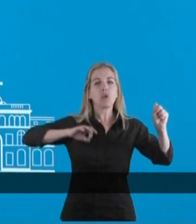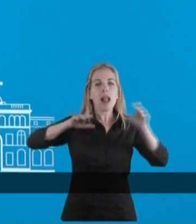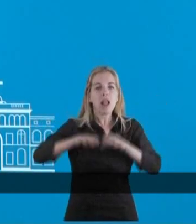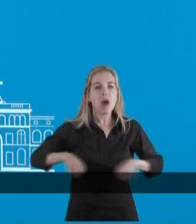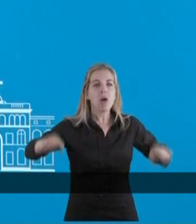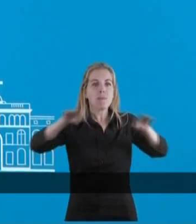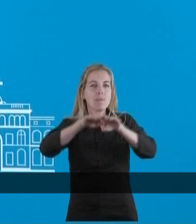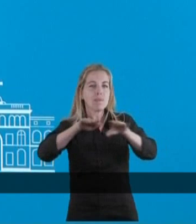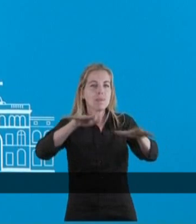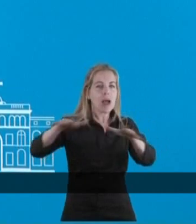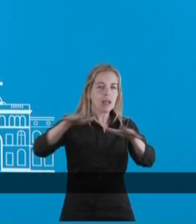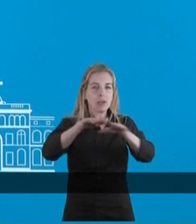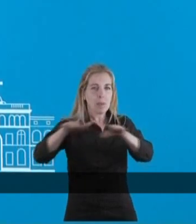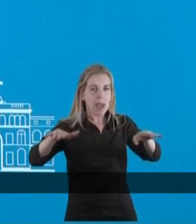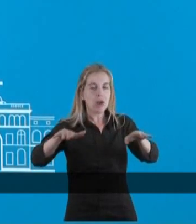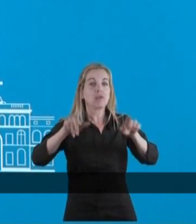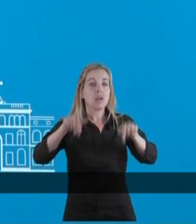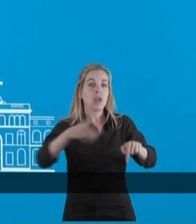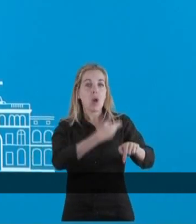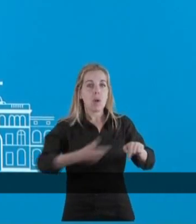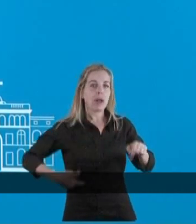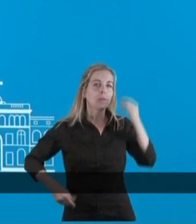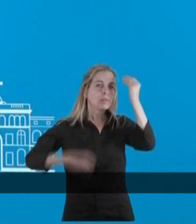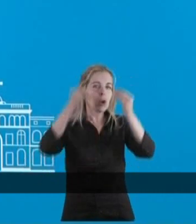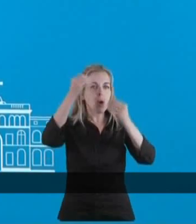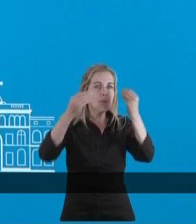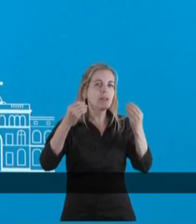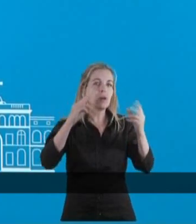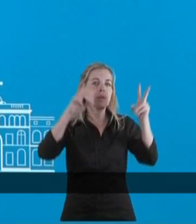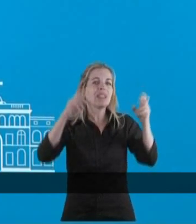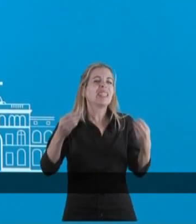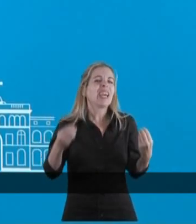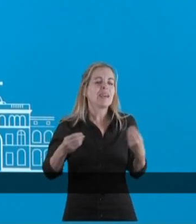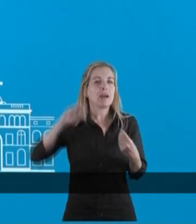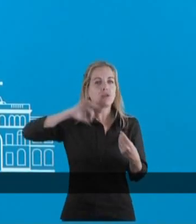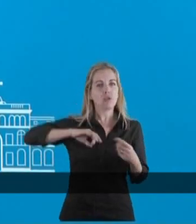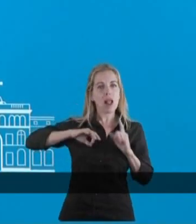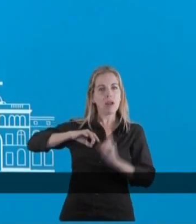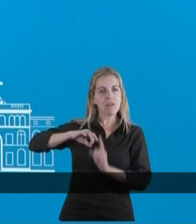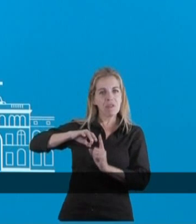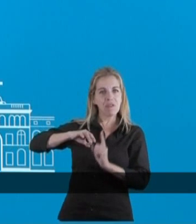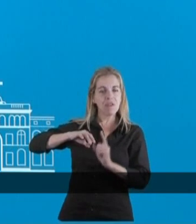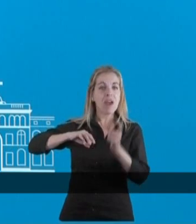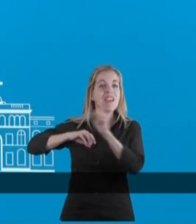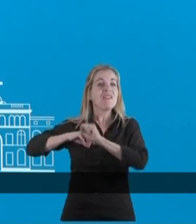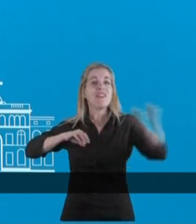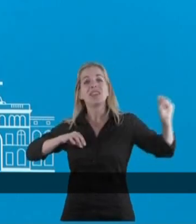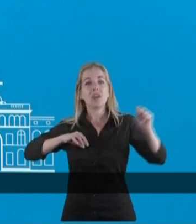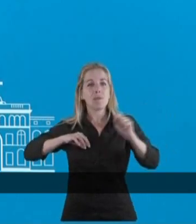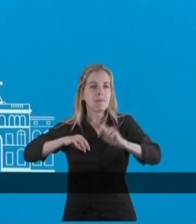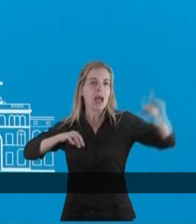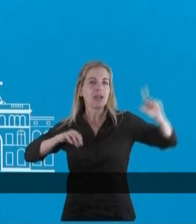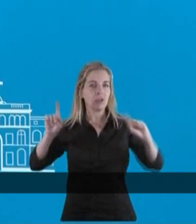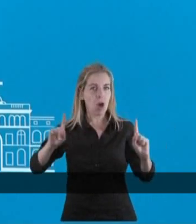de la gran preocupación del gobierno en este momento, que tiene que ver con que los salarios no queden postergados con respecto a la inflación. Así que